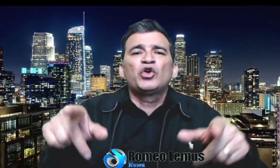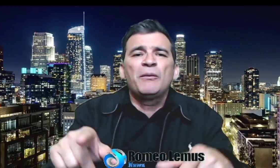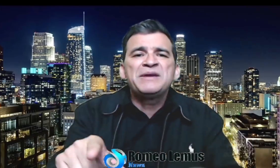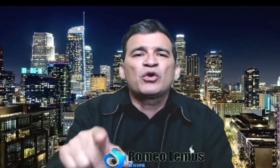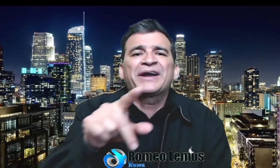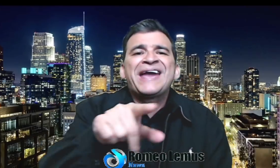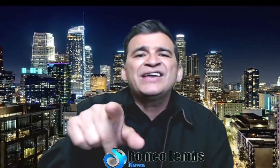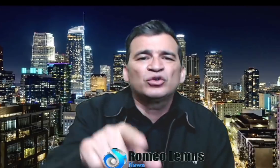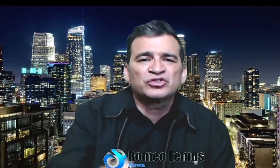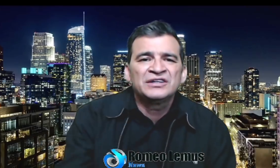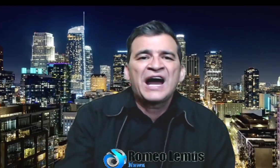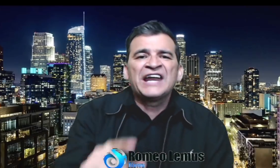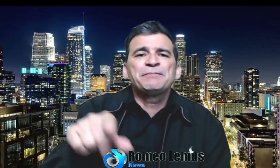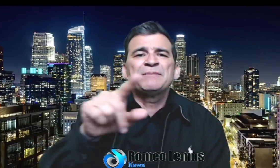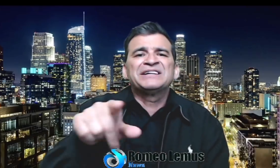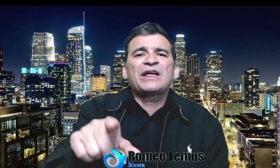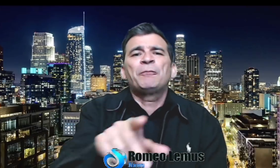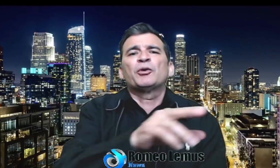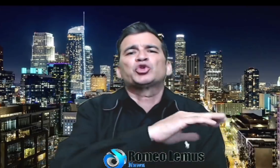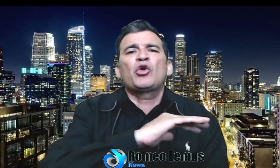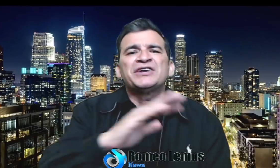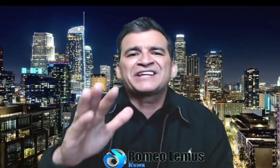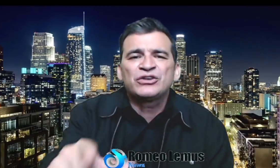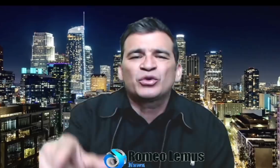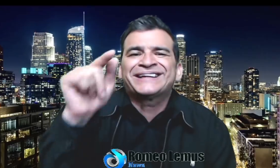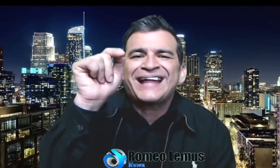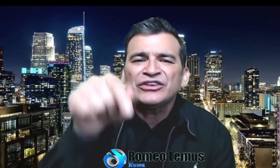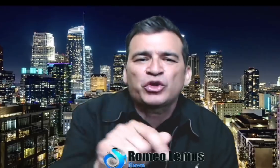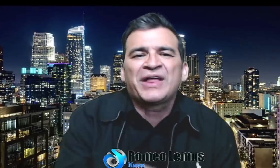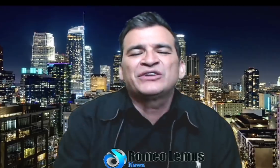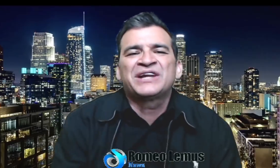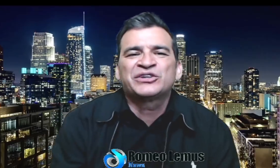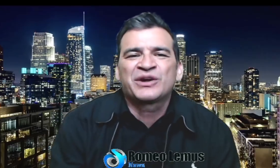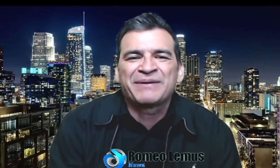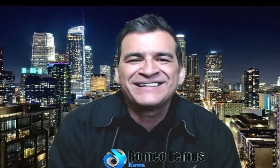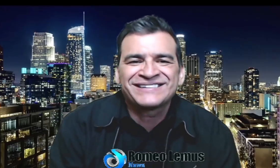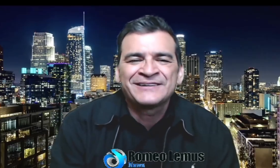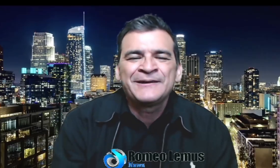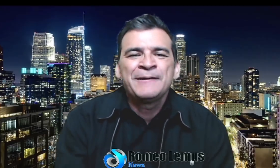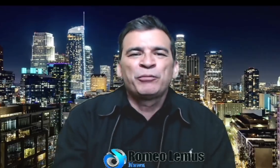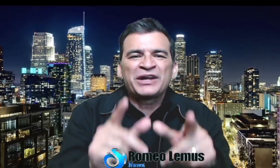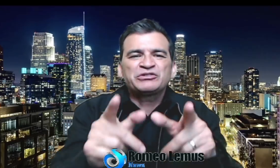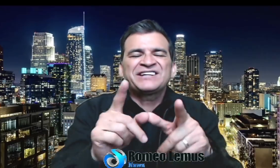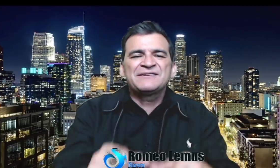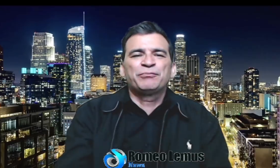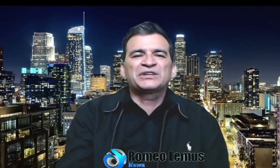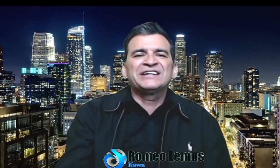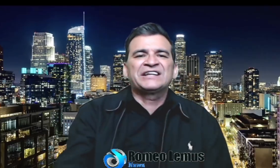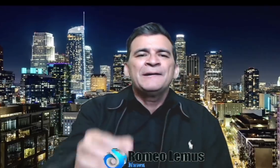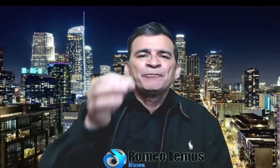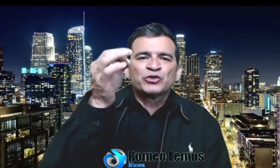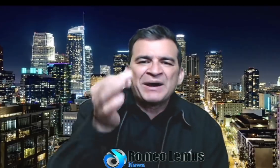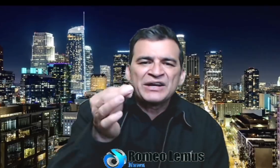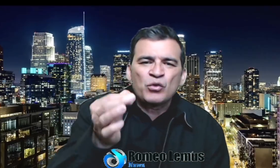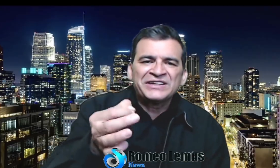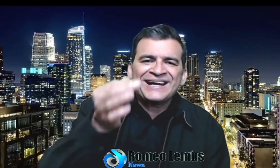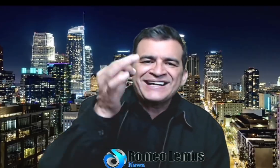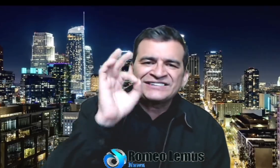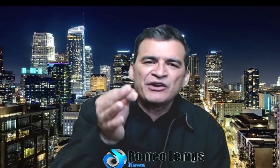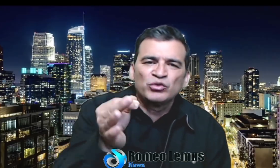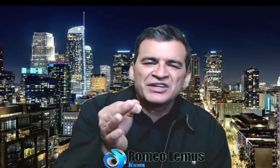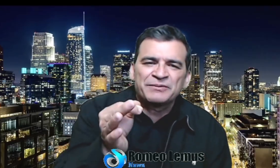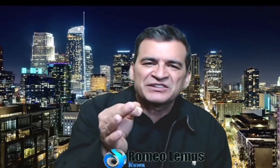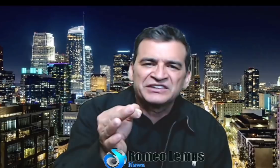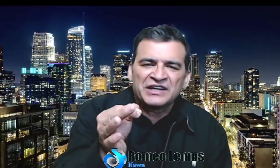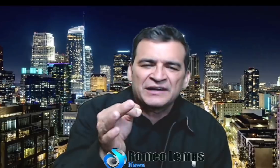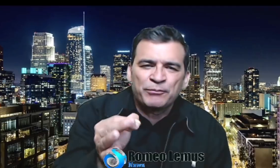económico que ellos han implementado por todo este año que tanto daño le ha hecho al país por eso es que es importante tomar en cuenta